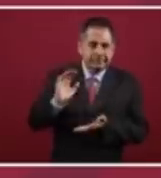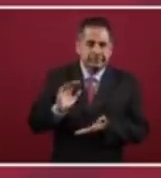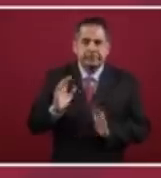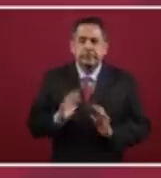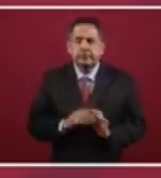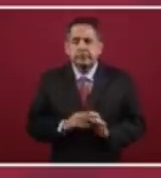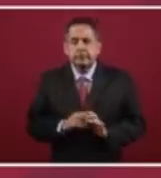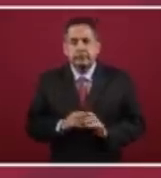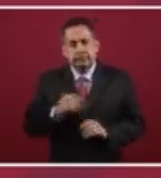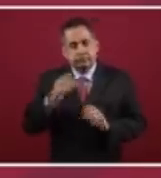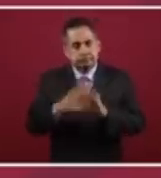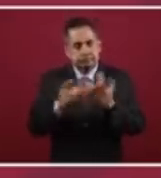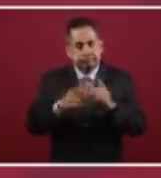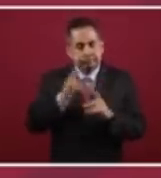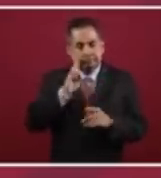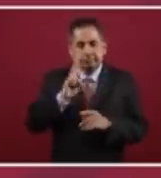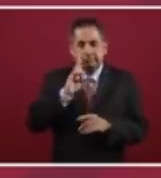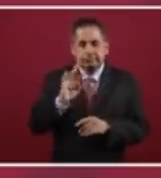aumente un poco,